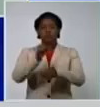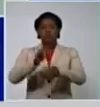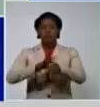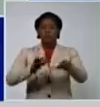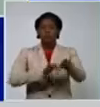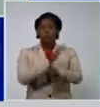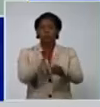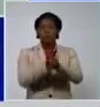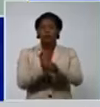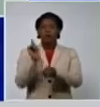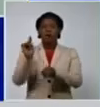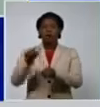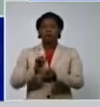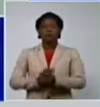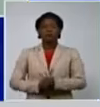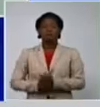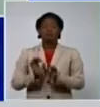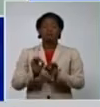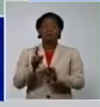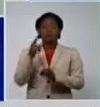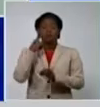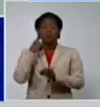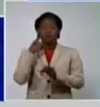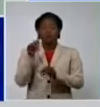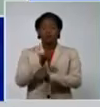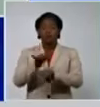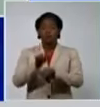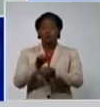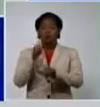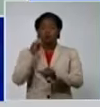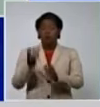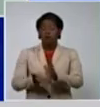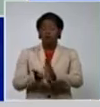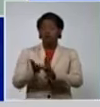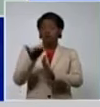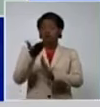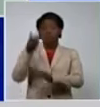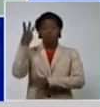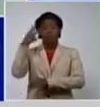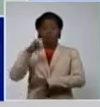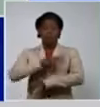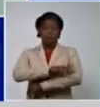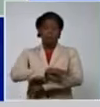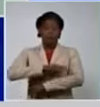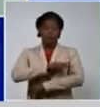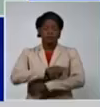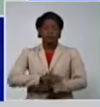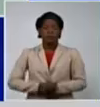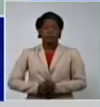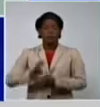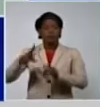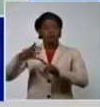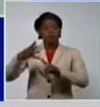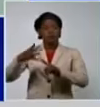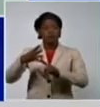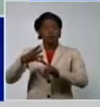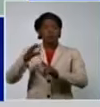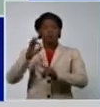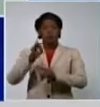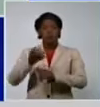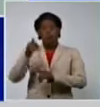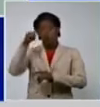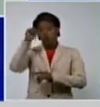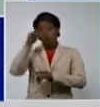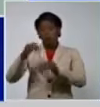185.257, que es lo que hace que tenga una letalidad elevada. Después entonces la India y el Reino Unido son el